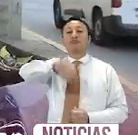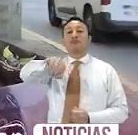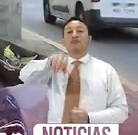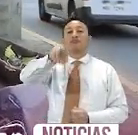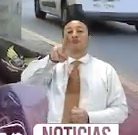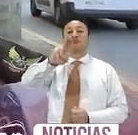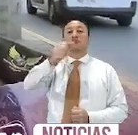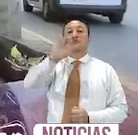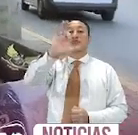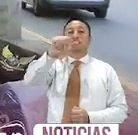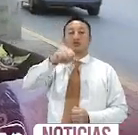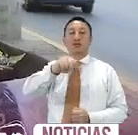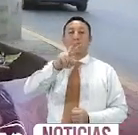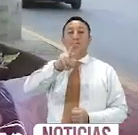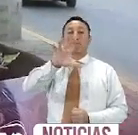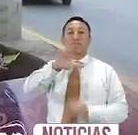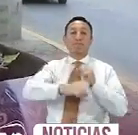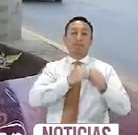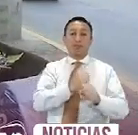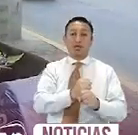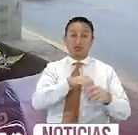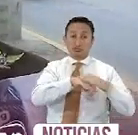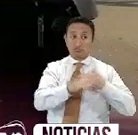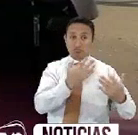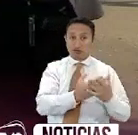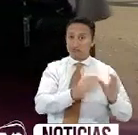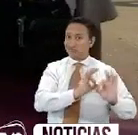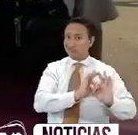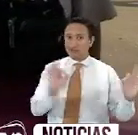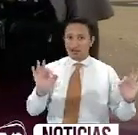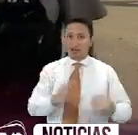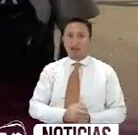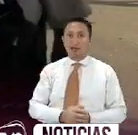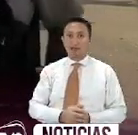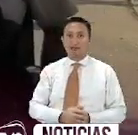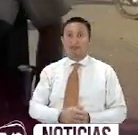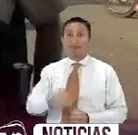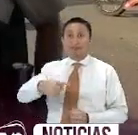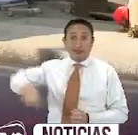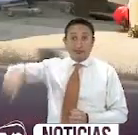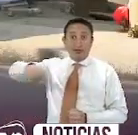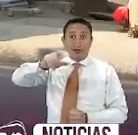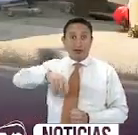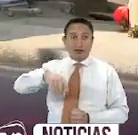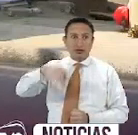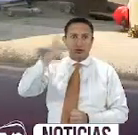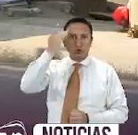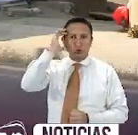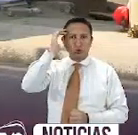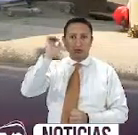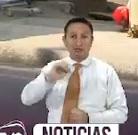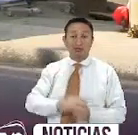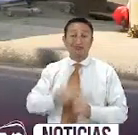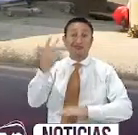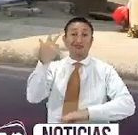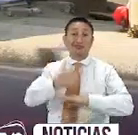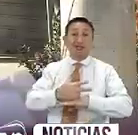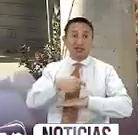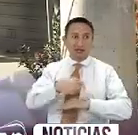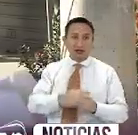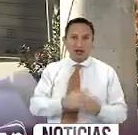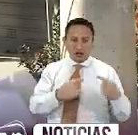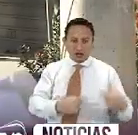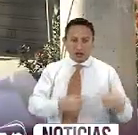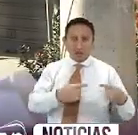de 25 años de edad. No posee antecedentes penales. El hecho causó conmoción en la población de esta parroquia. Durante 3 días consecutivos